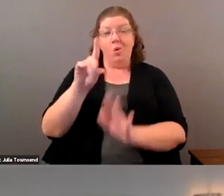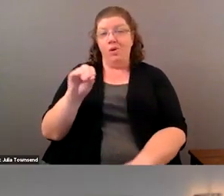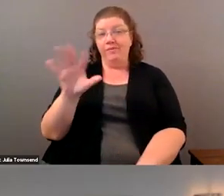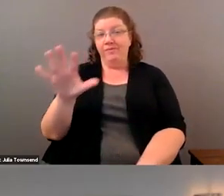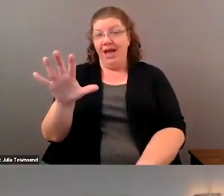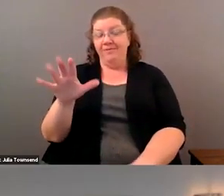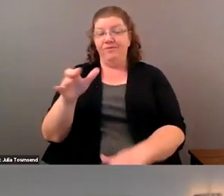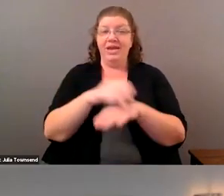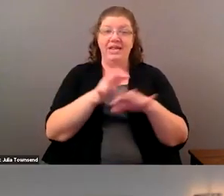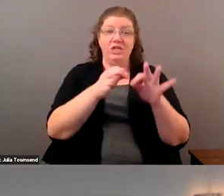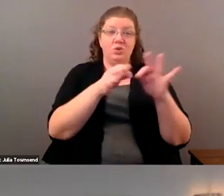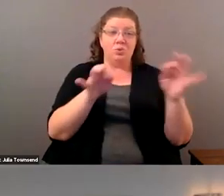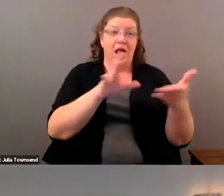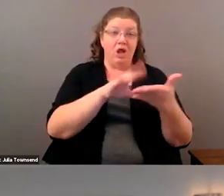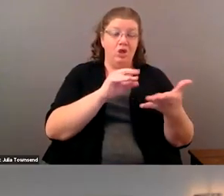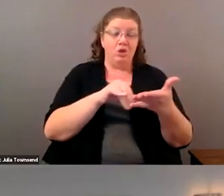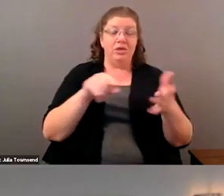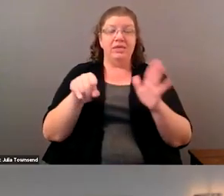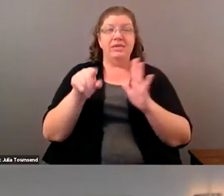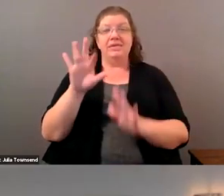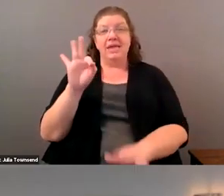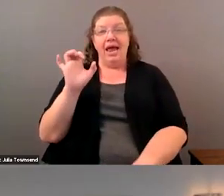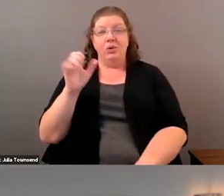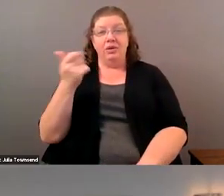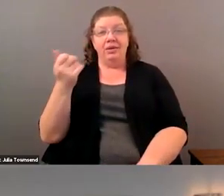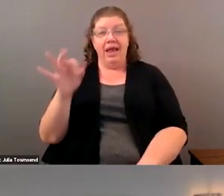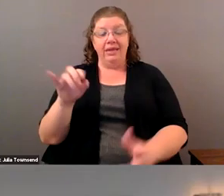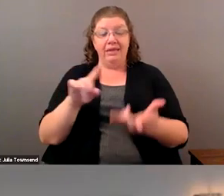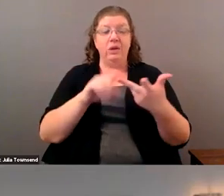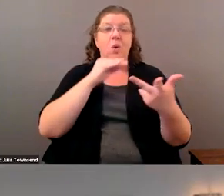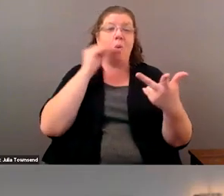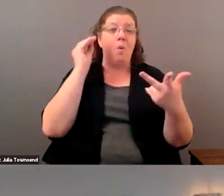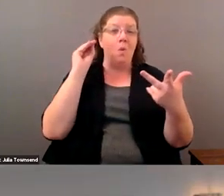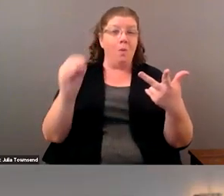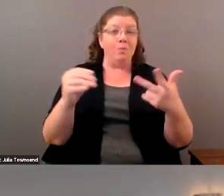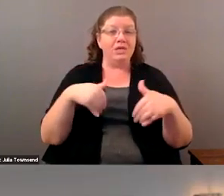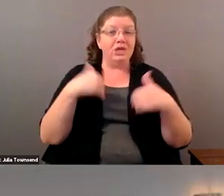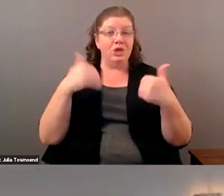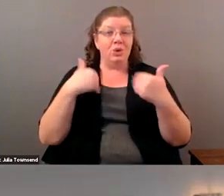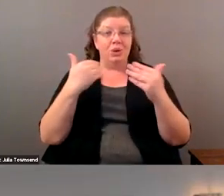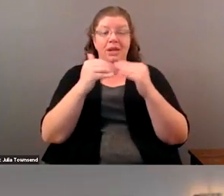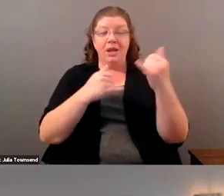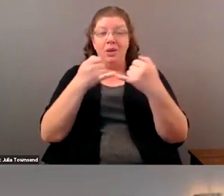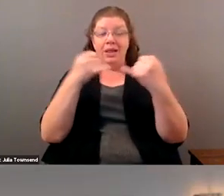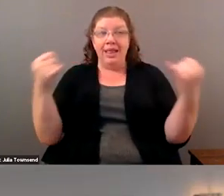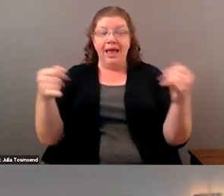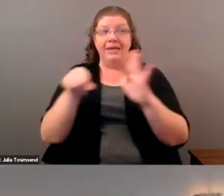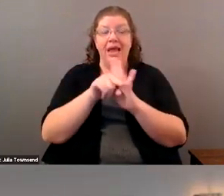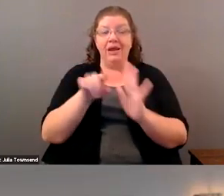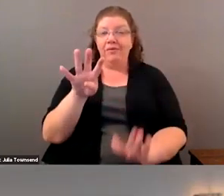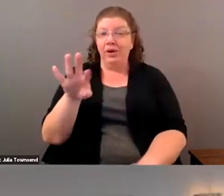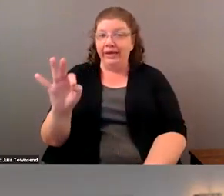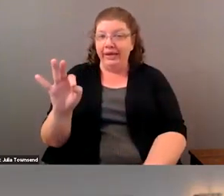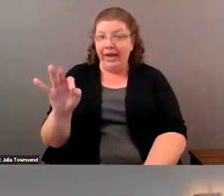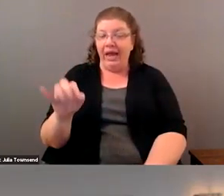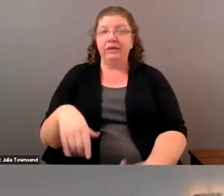puntuaciones del caps hay cerca de 800 uno que están en negativos 105 estudiantes sobre discretos